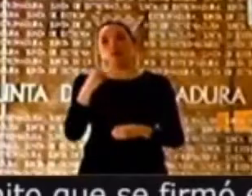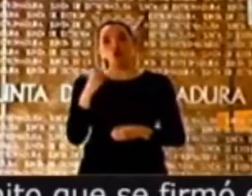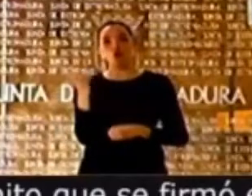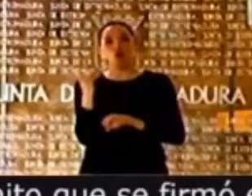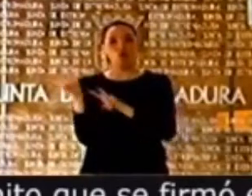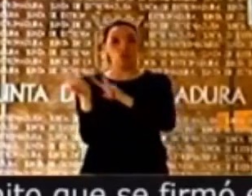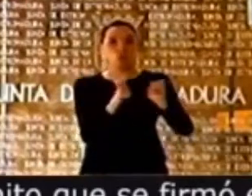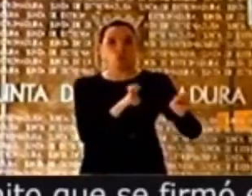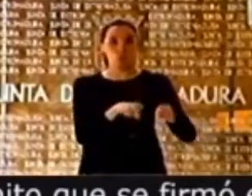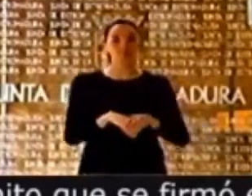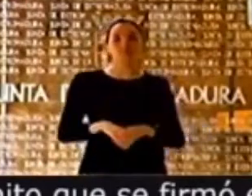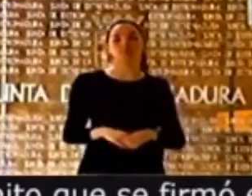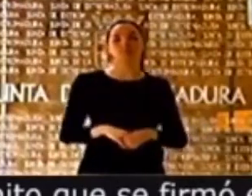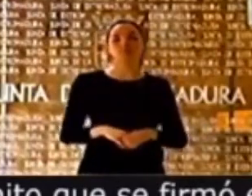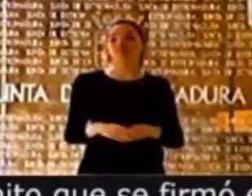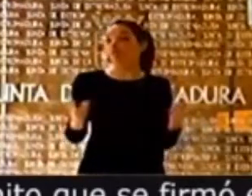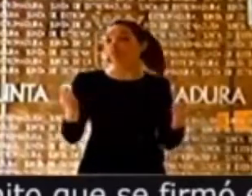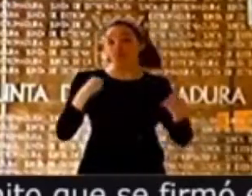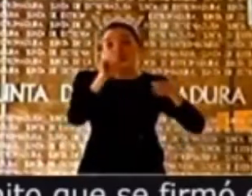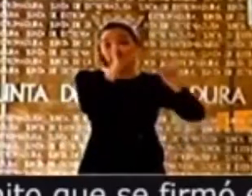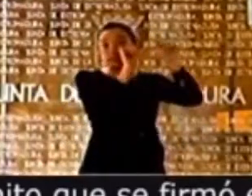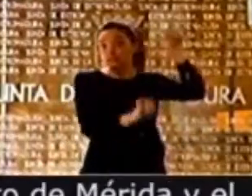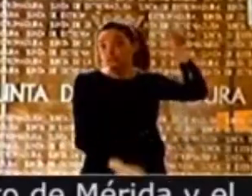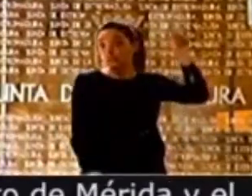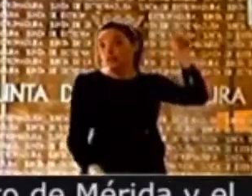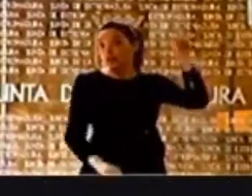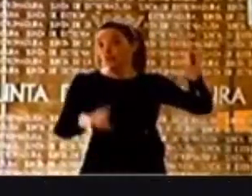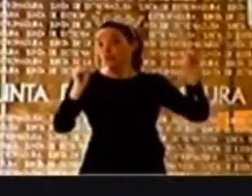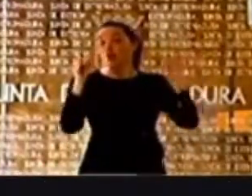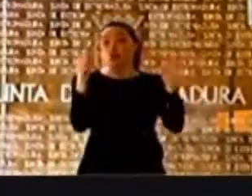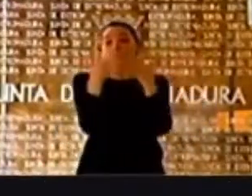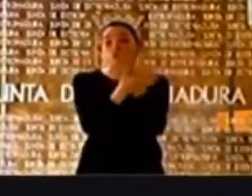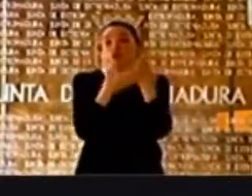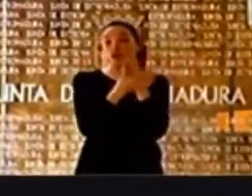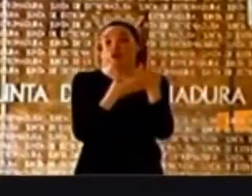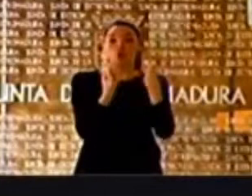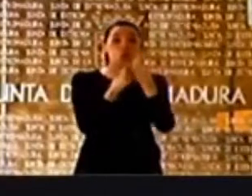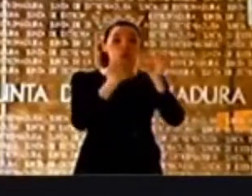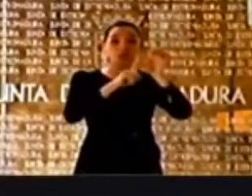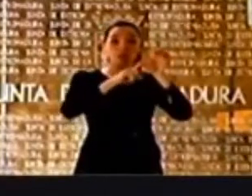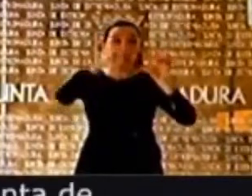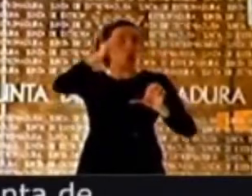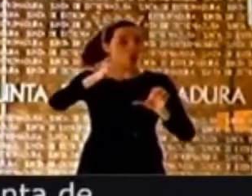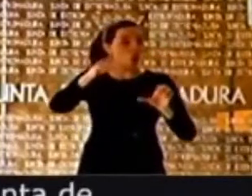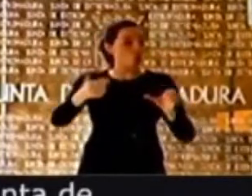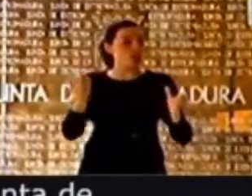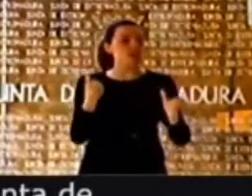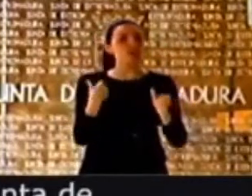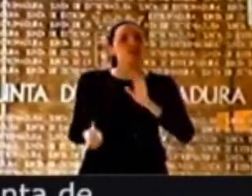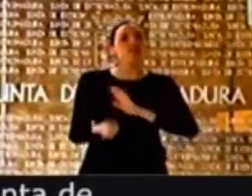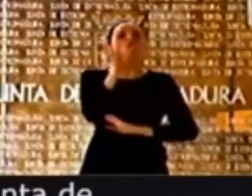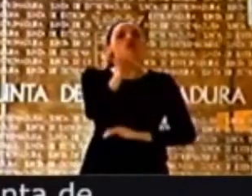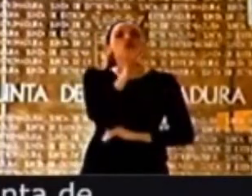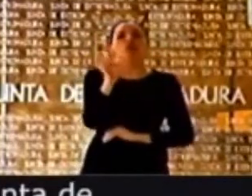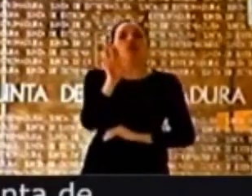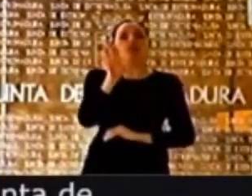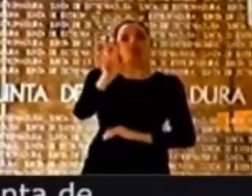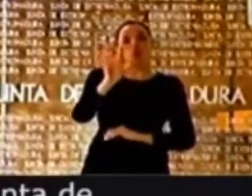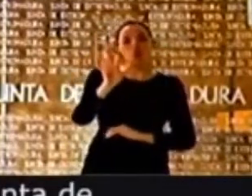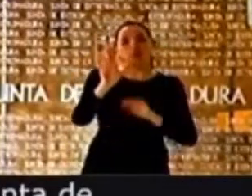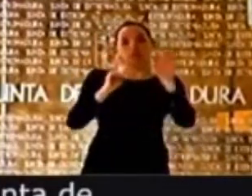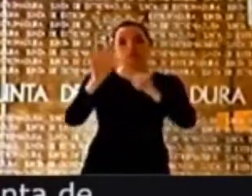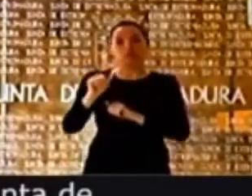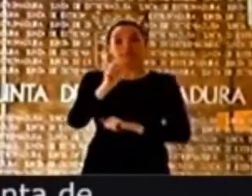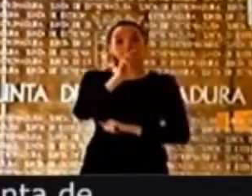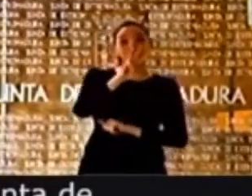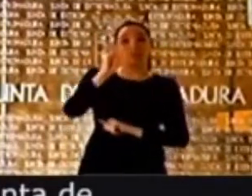Este ha sido el Consejo de Gobierno de hoy de la Junta de Extremadura. 5 convocatorias, 35 millones